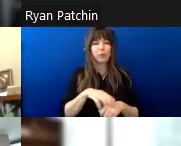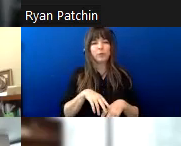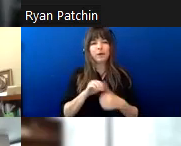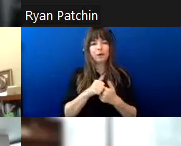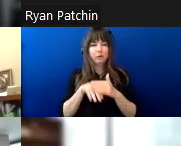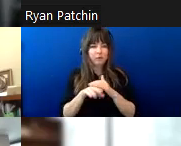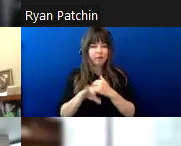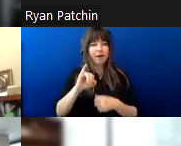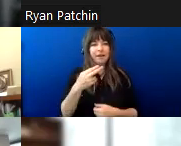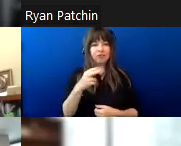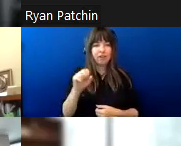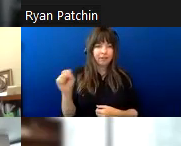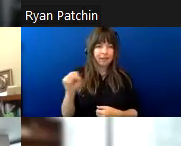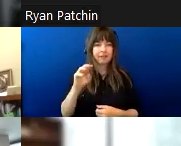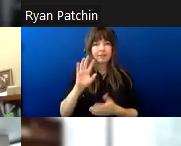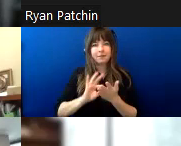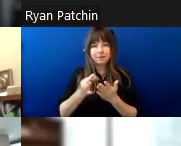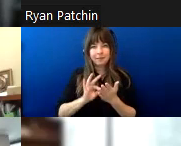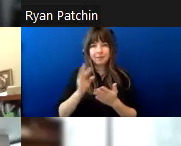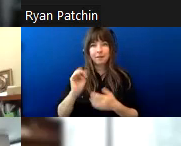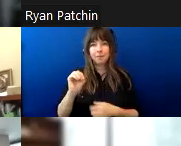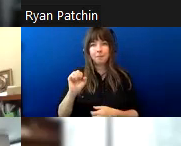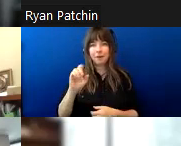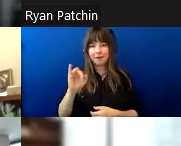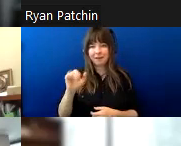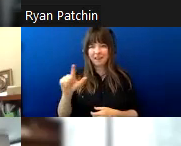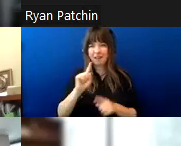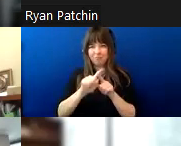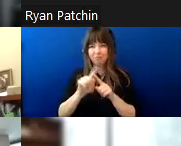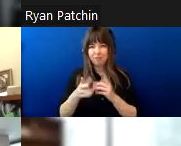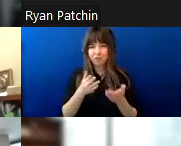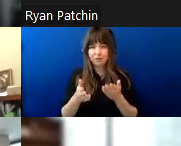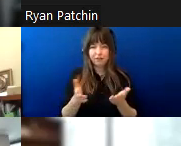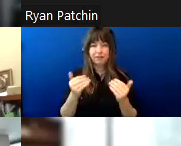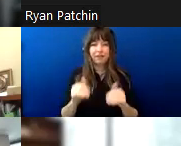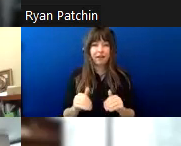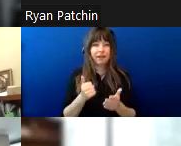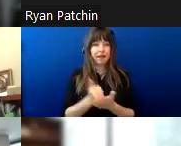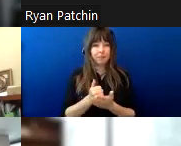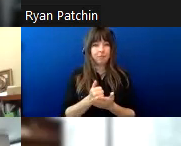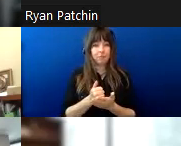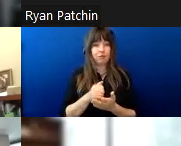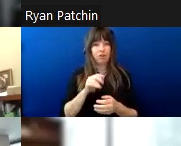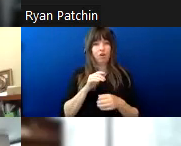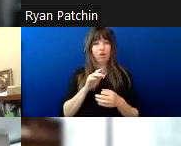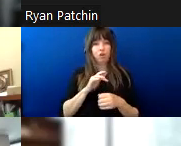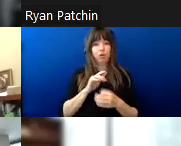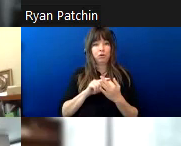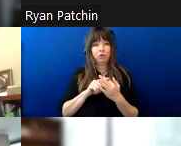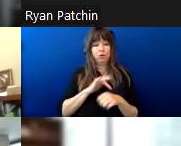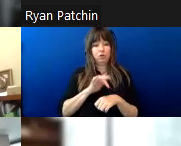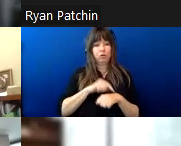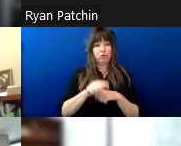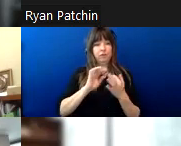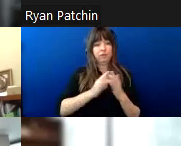agencias como acceso medical, y también pudieron ayudar con la transición desde el comienzo